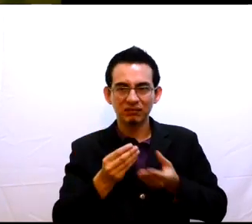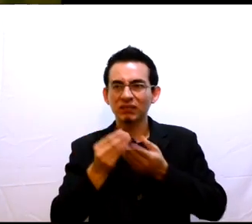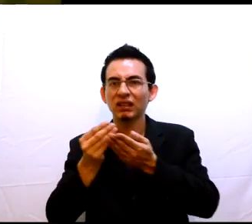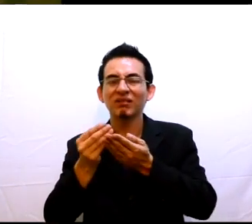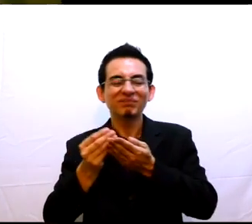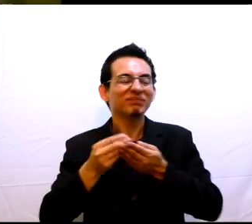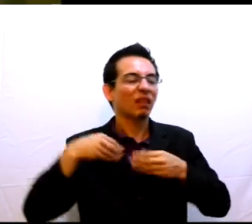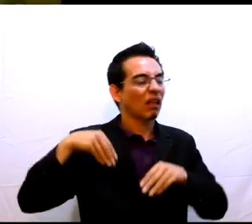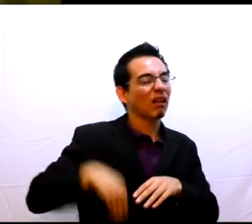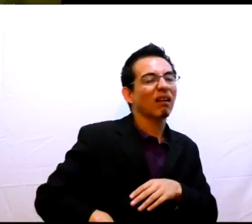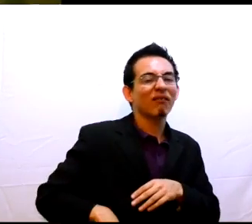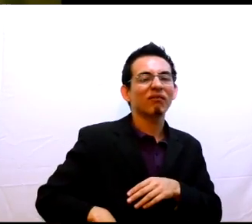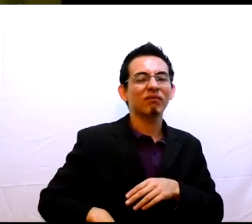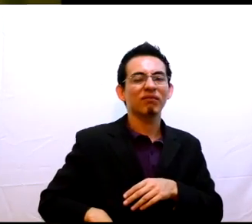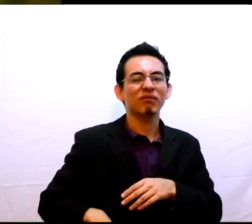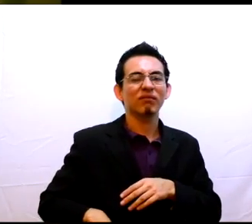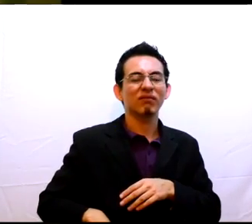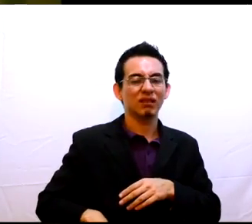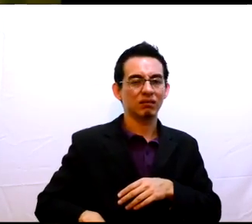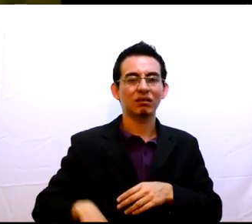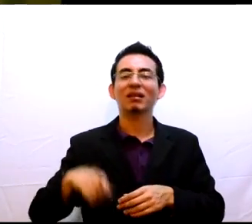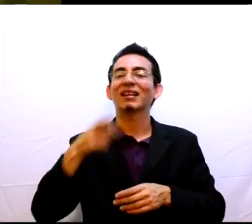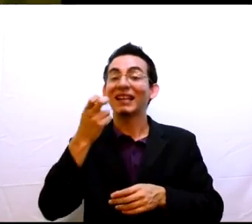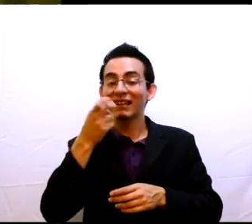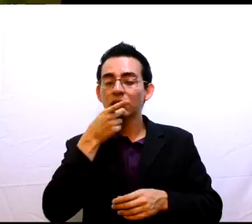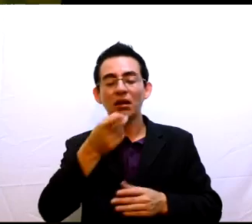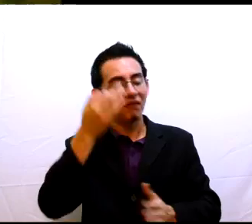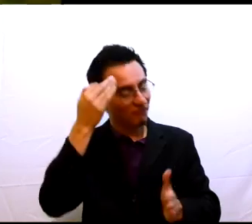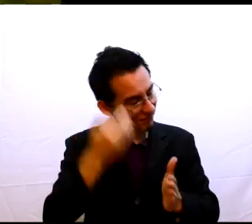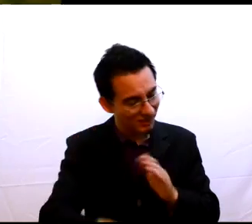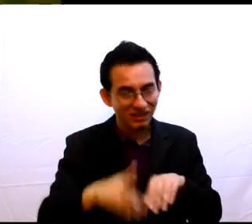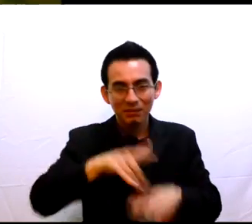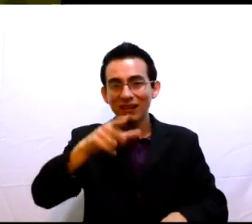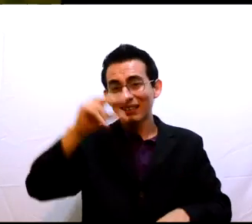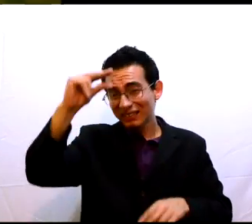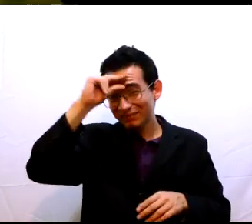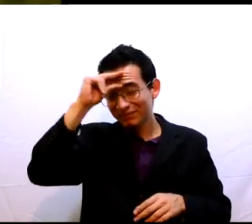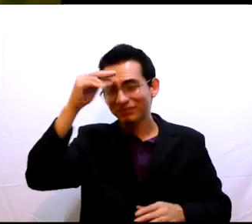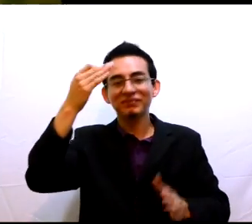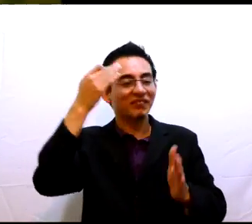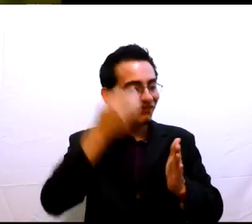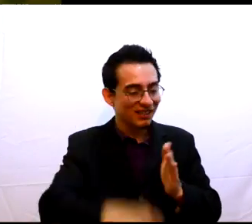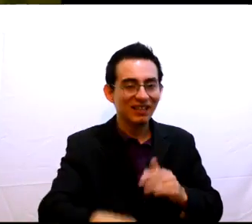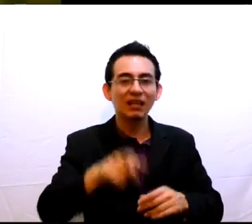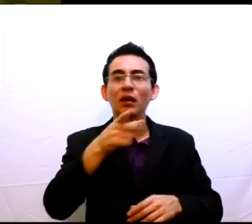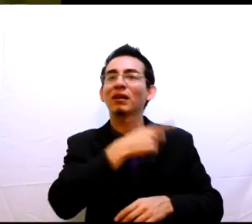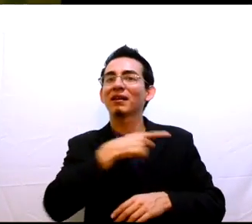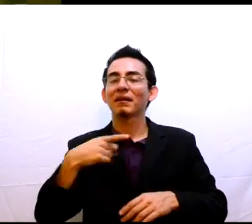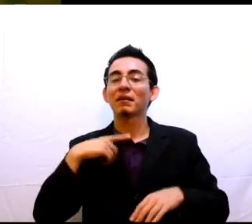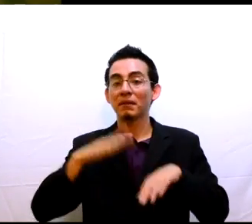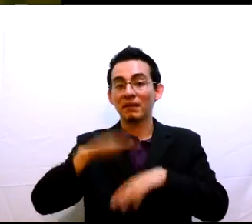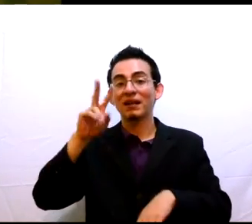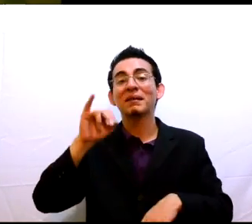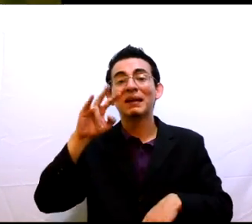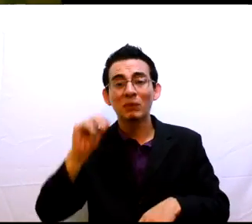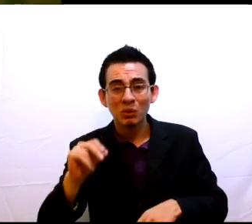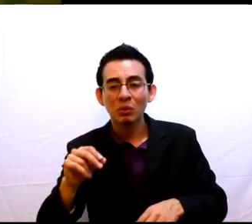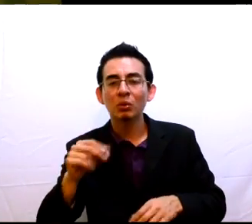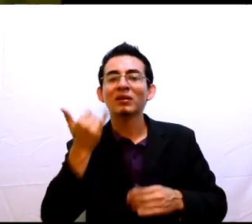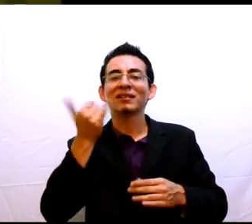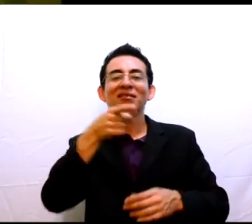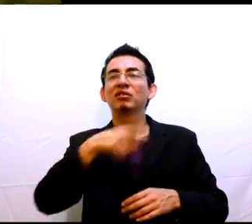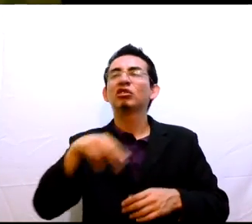bien te falta inteligencia te falta prudencia te falta sensatez y no